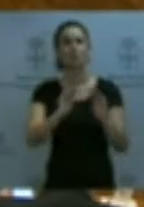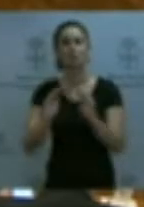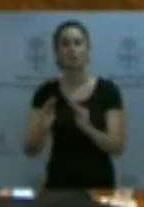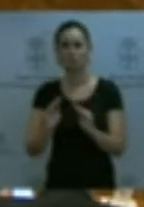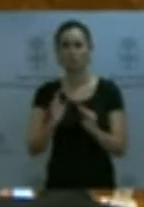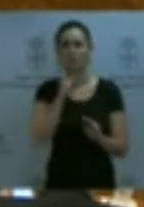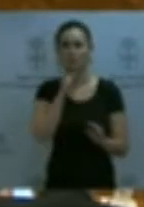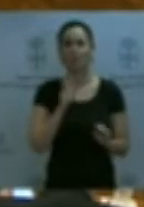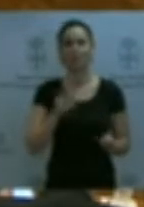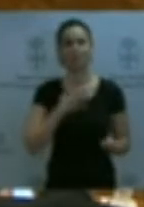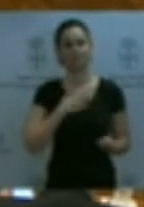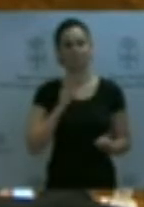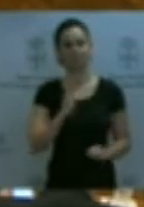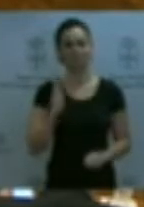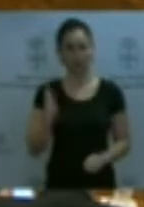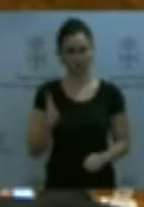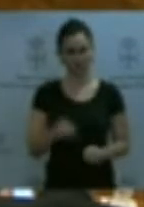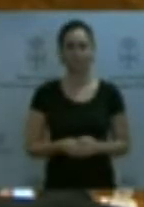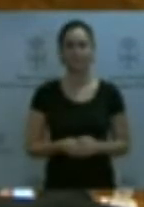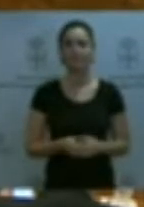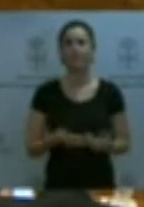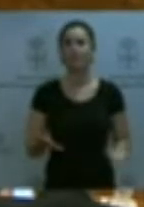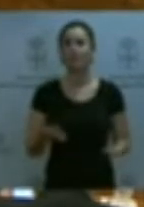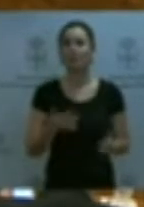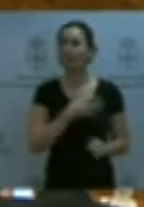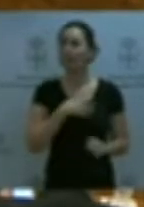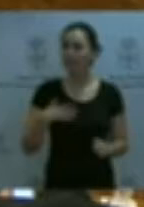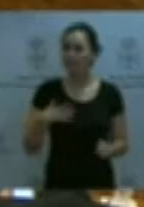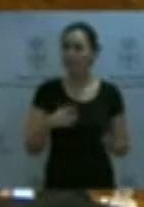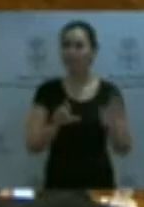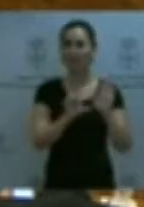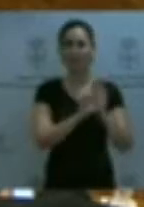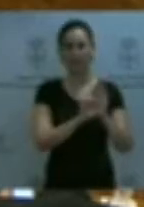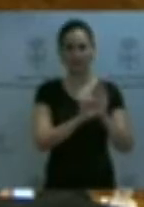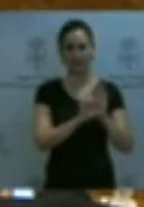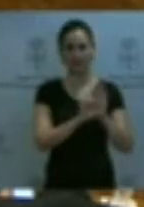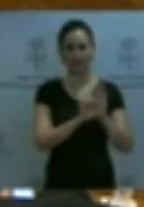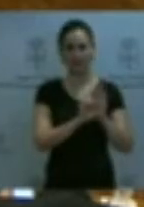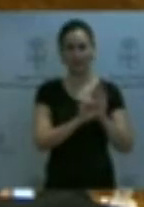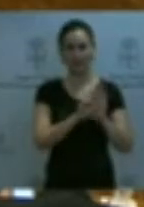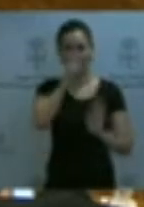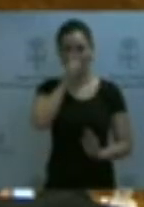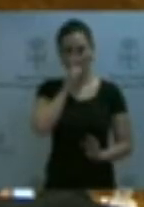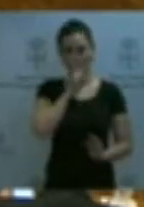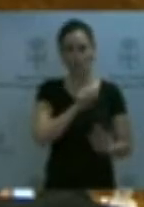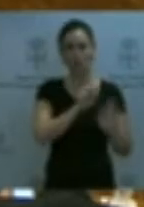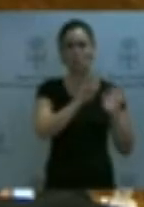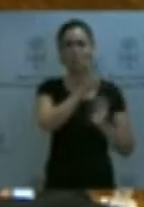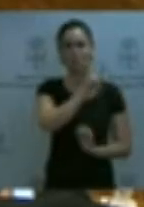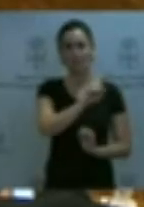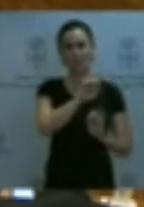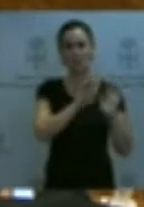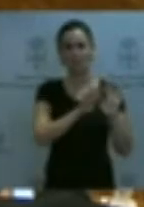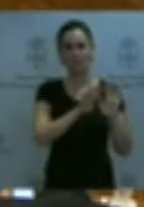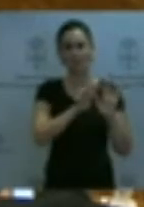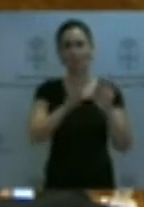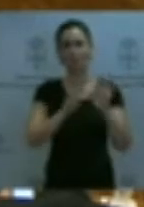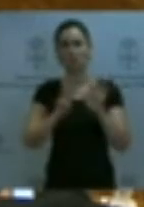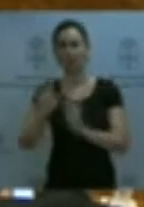una modificación de la Ley del 85 referida a la función pública. Sus señorías